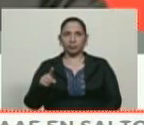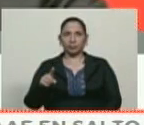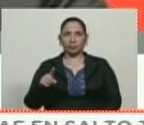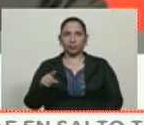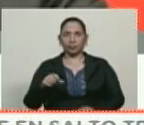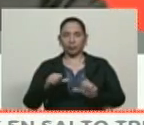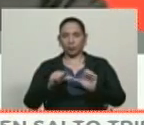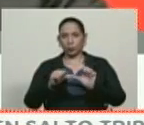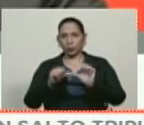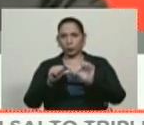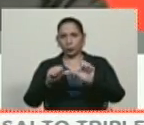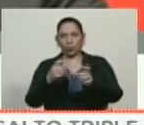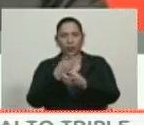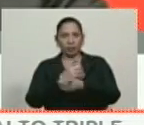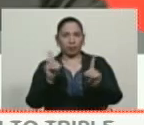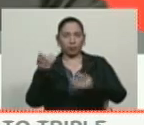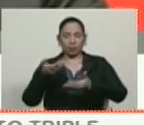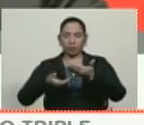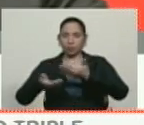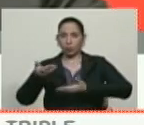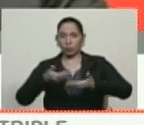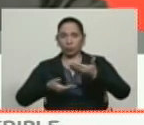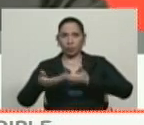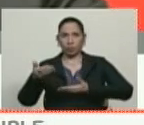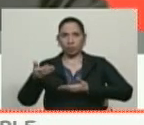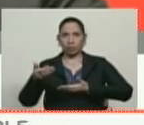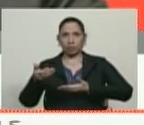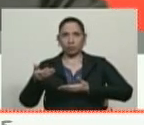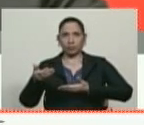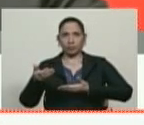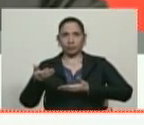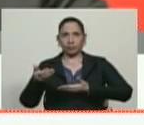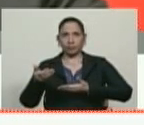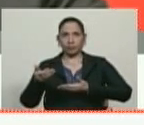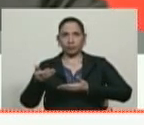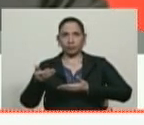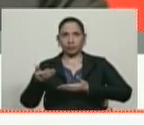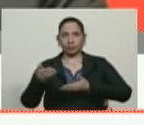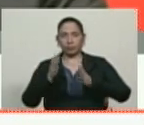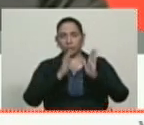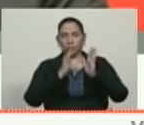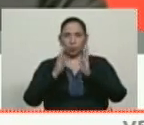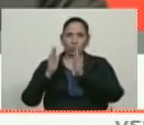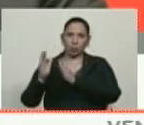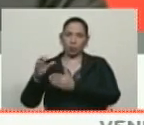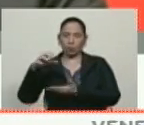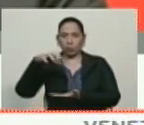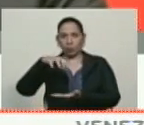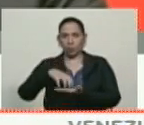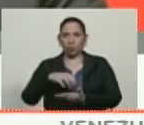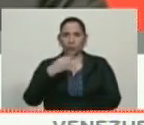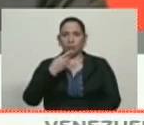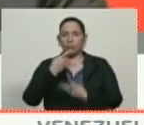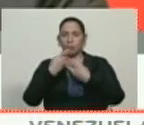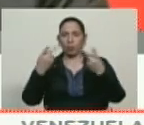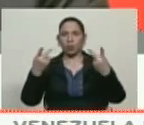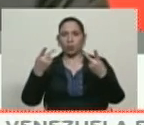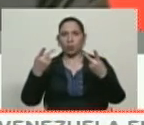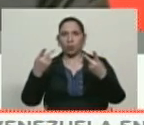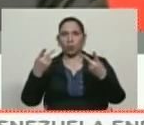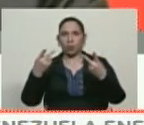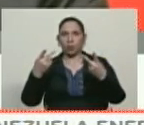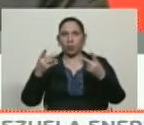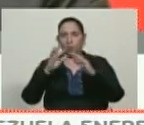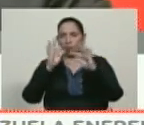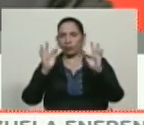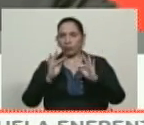tradiciones de democracia y de cooperación en organismos regionales, van a declarar de manera pública y de